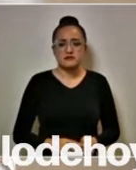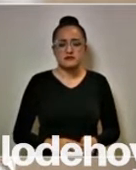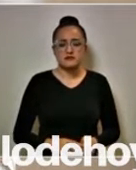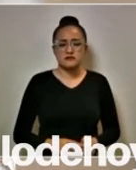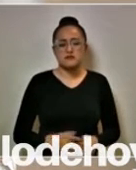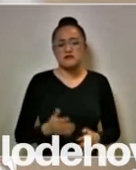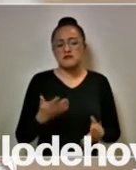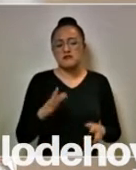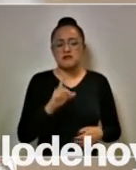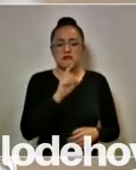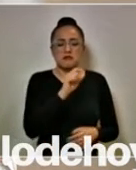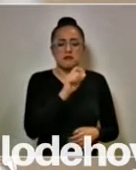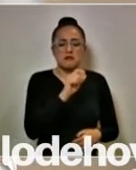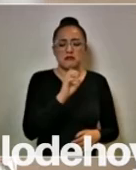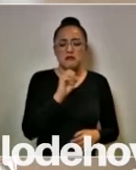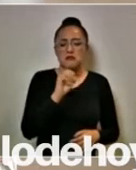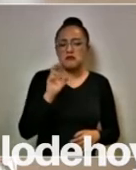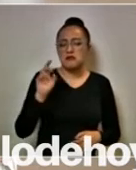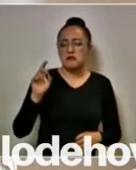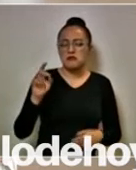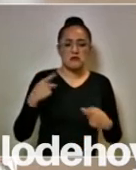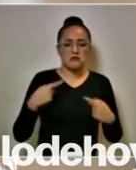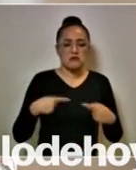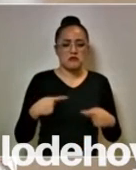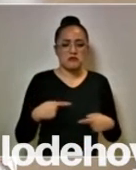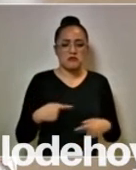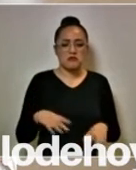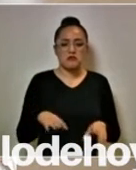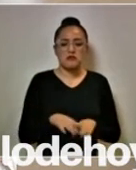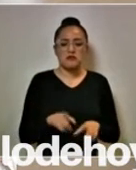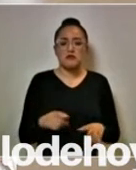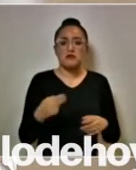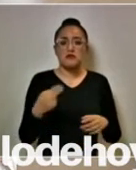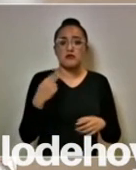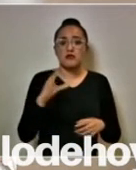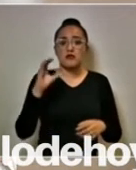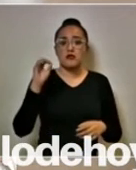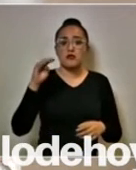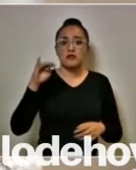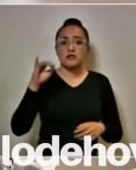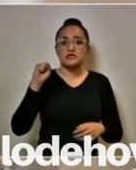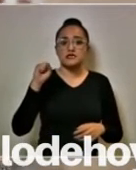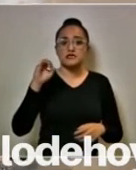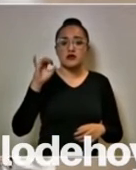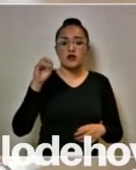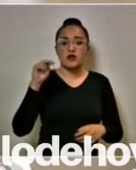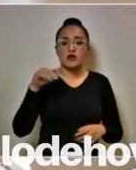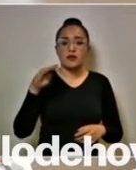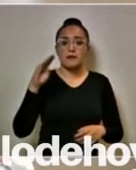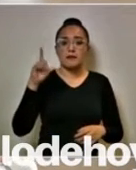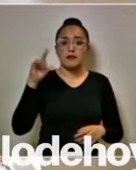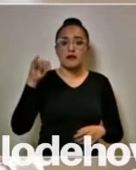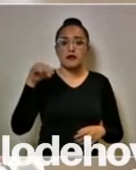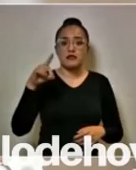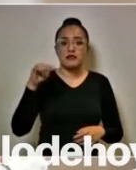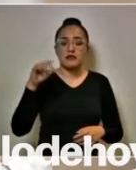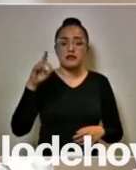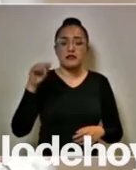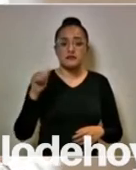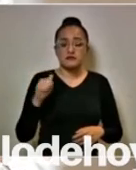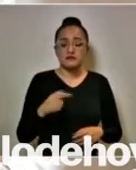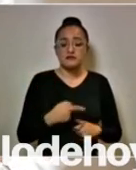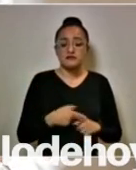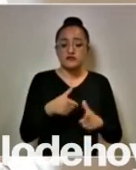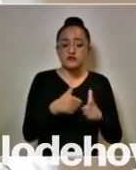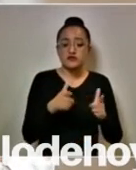o 30, al que se conoce como la Comisión Blindada. ¿Sí? Así se les conoce. Y es un grupo